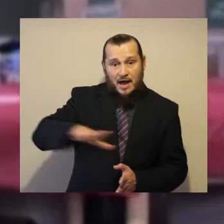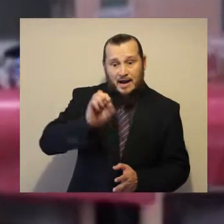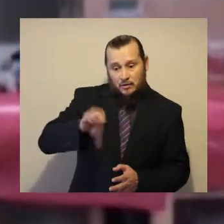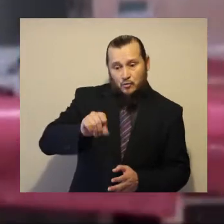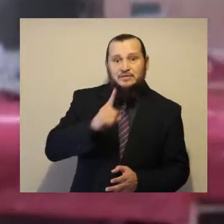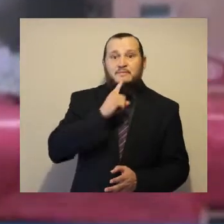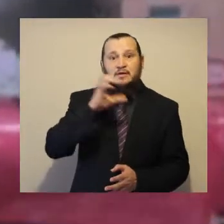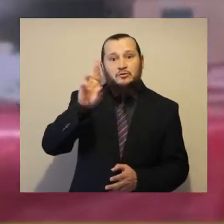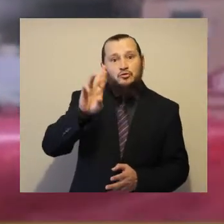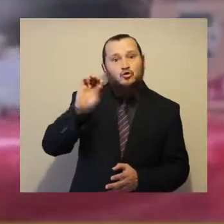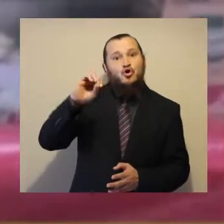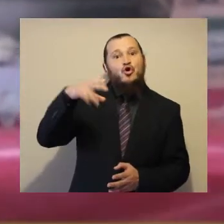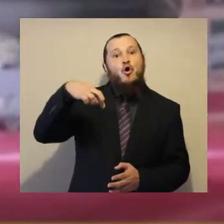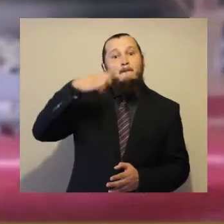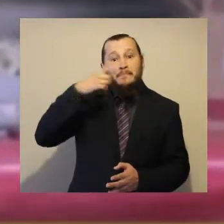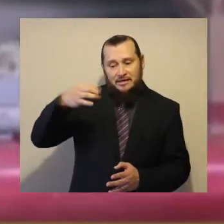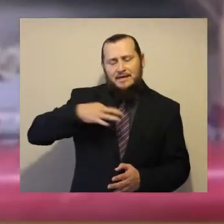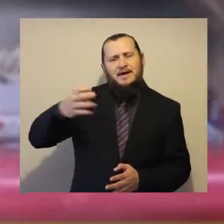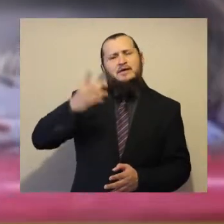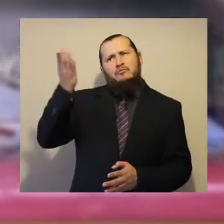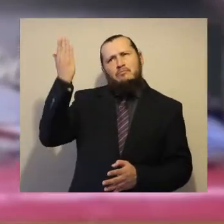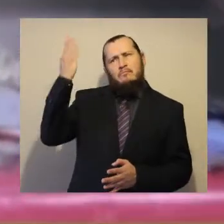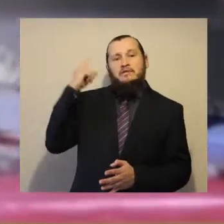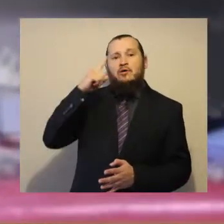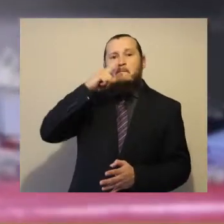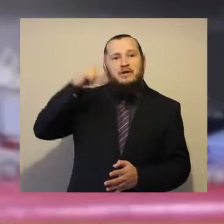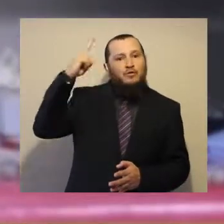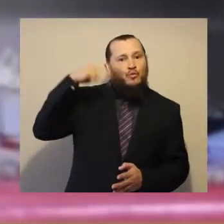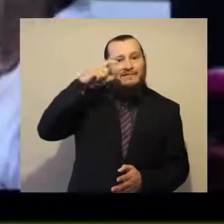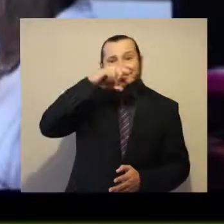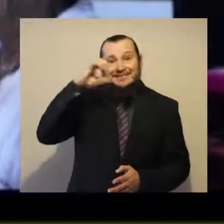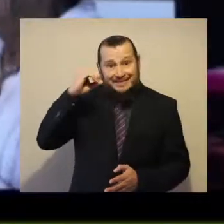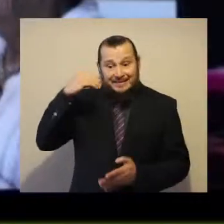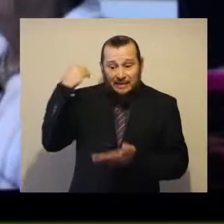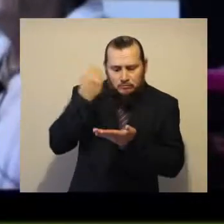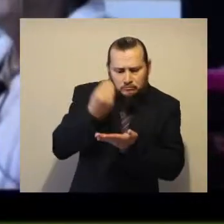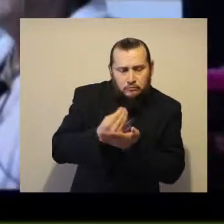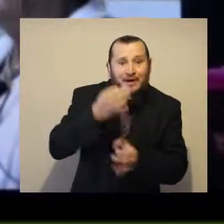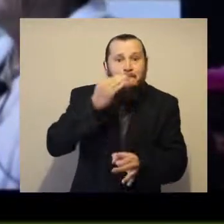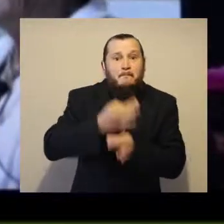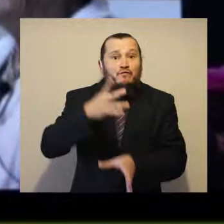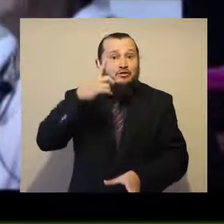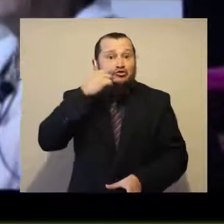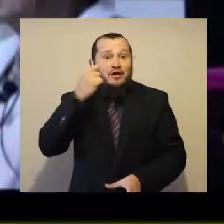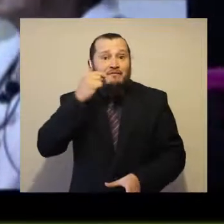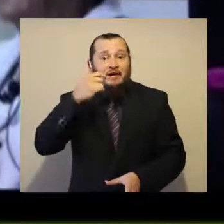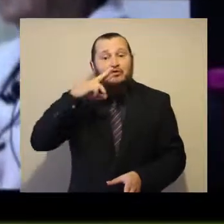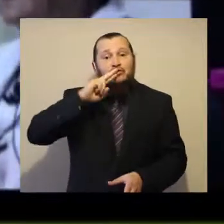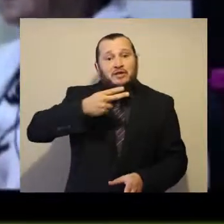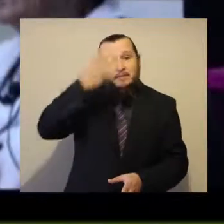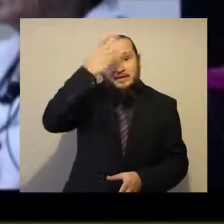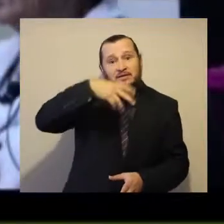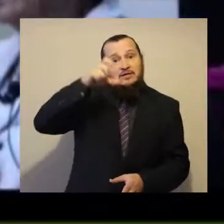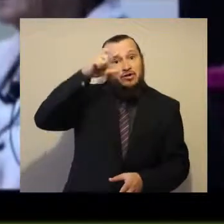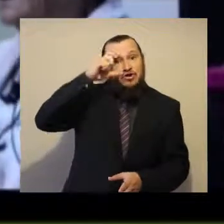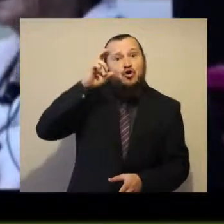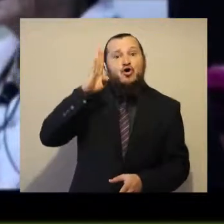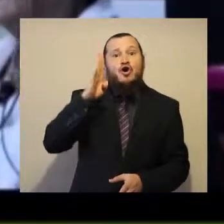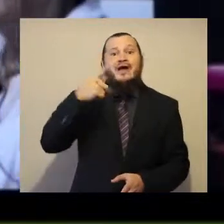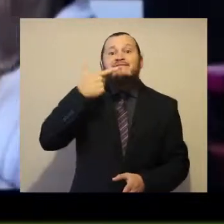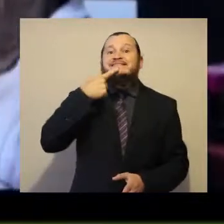Estudios en Toropí comienzan en la década de 70, que el doctor Rafael Herbst empieza a trabajar